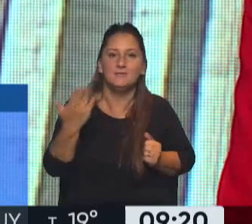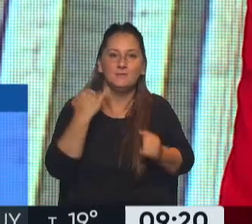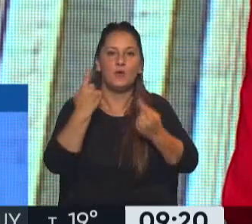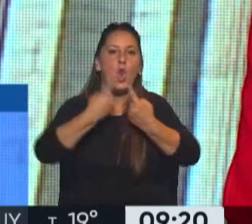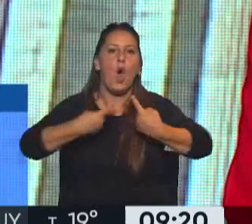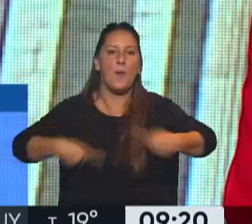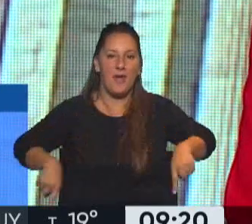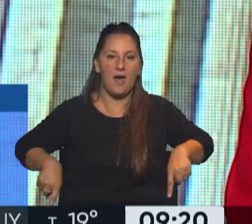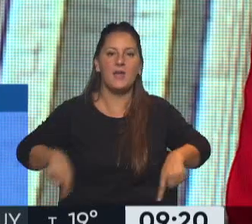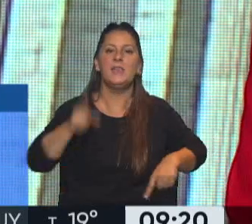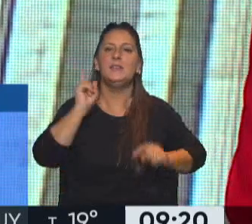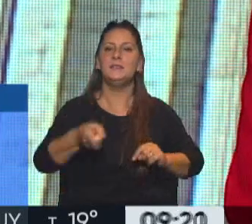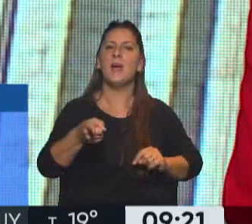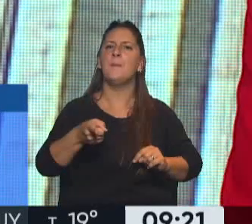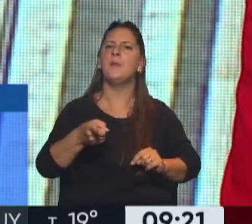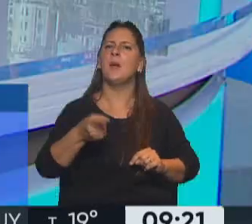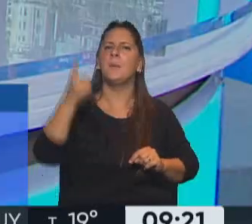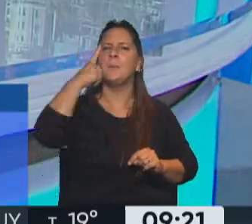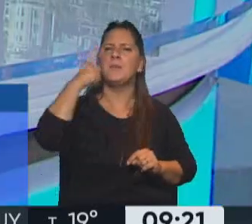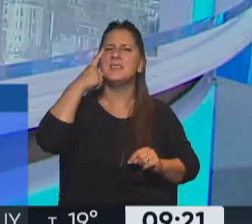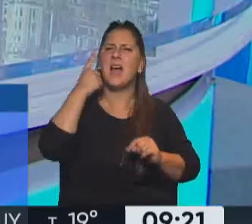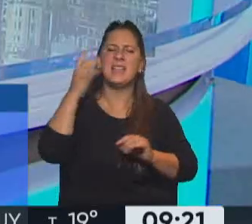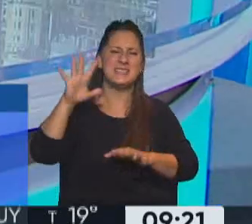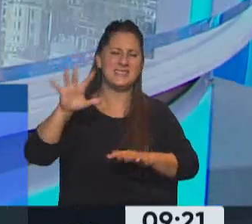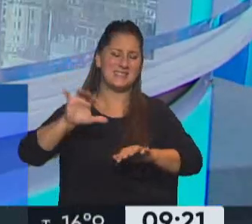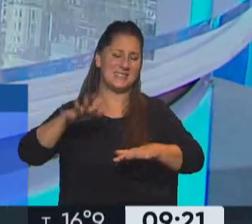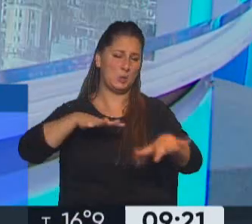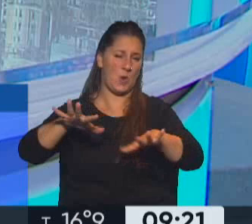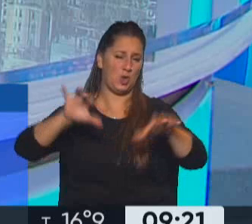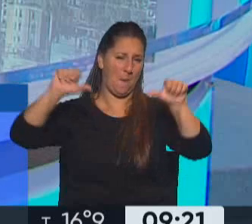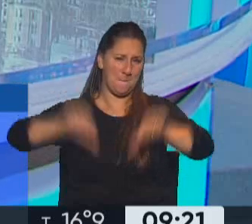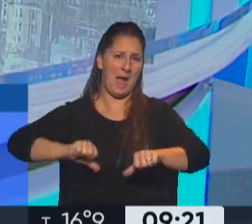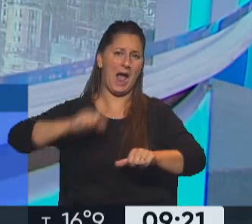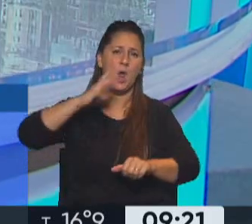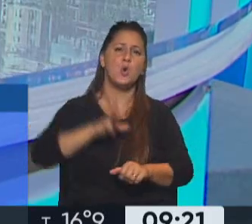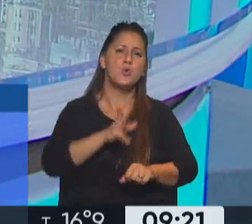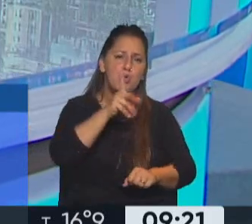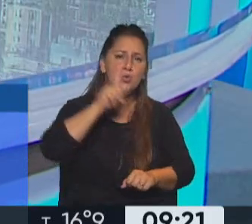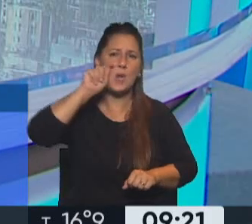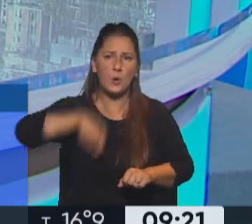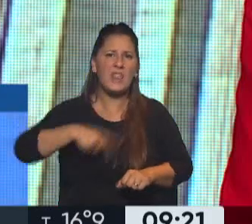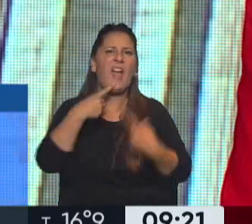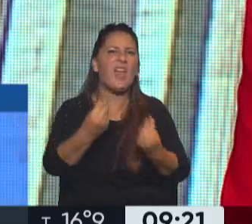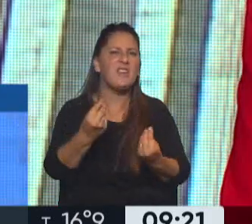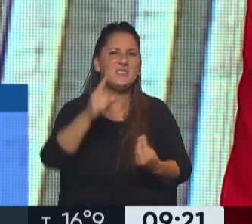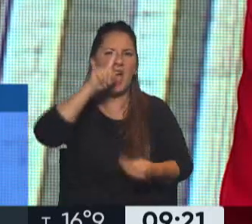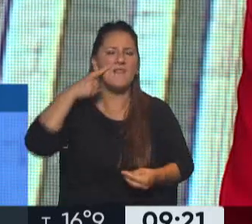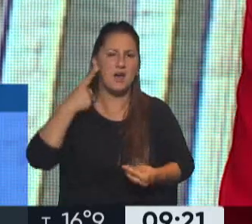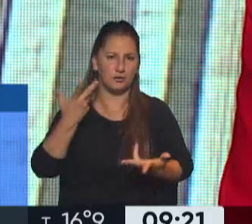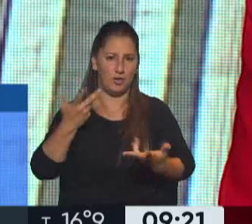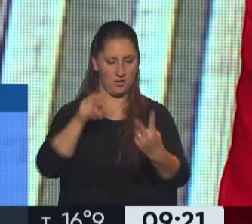si reafirma la postura argentina frente a esta crisis internacional entre la Rusia y Ucrania. Me da la sensación que son dos